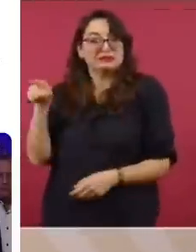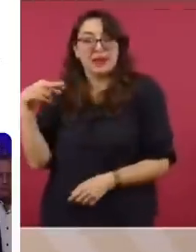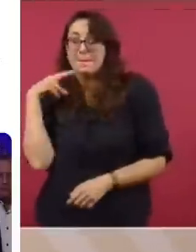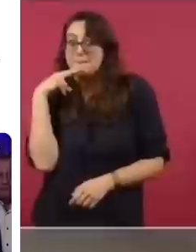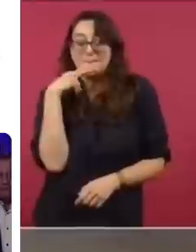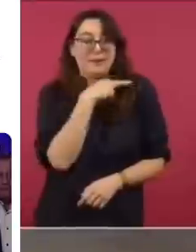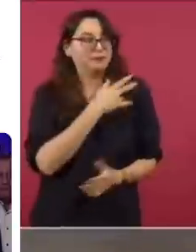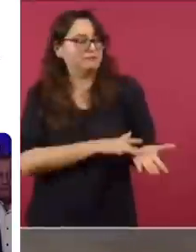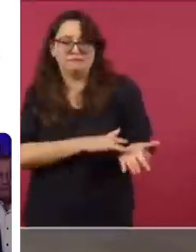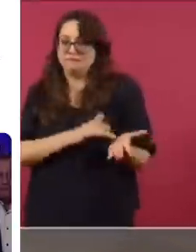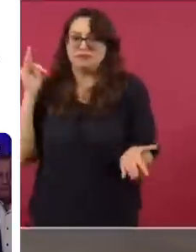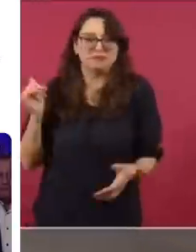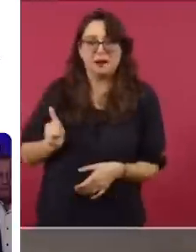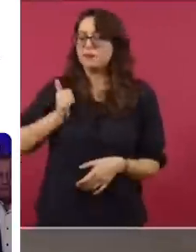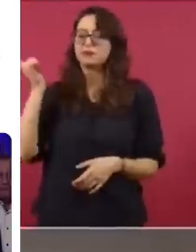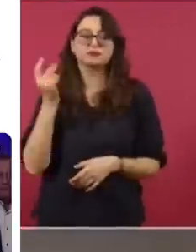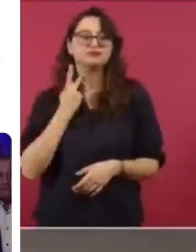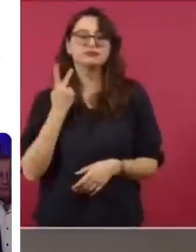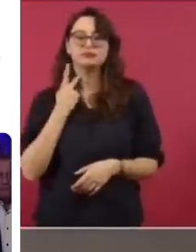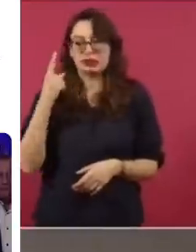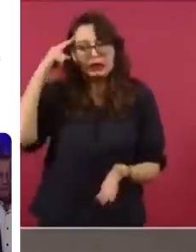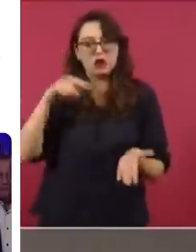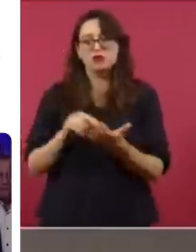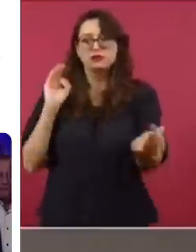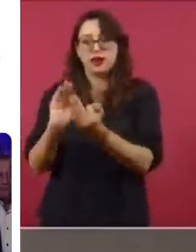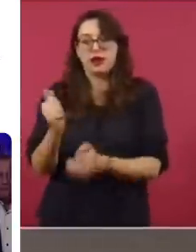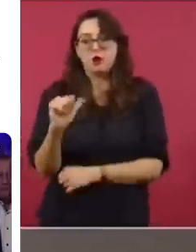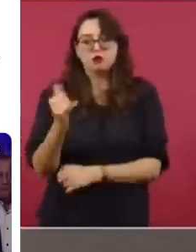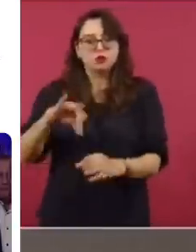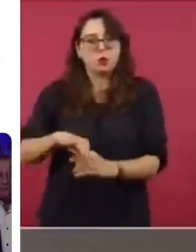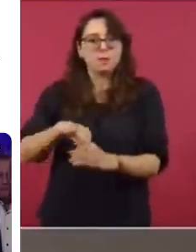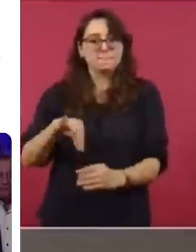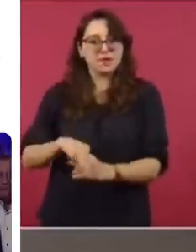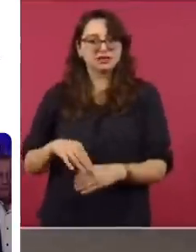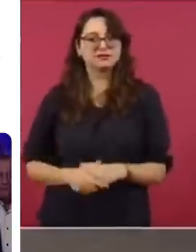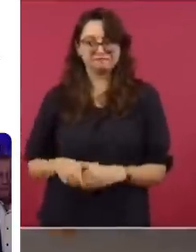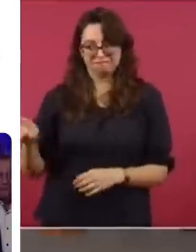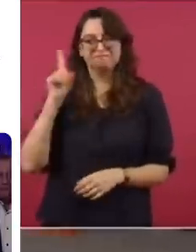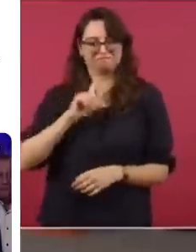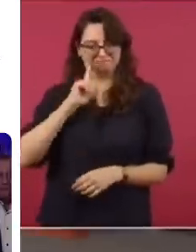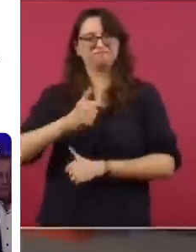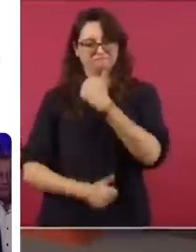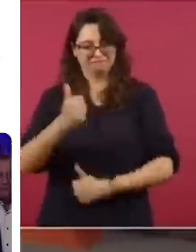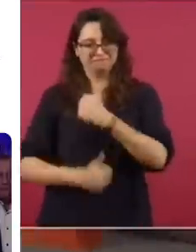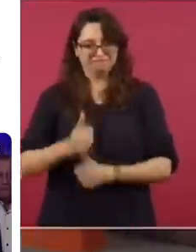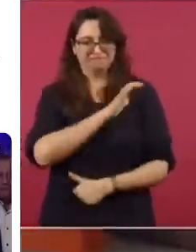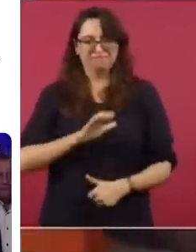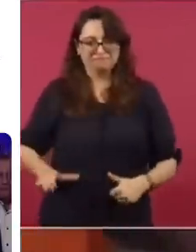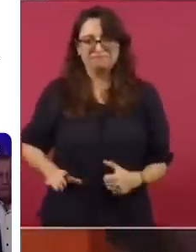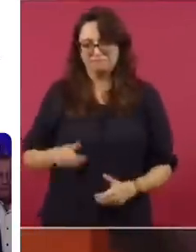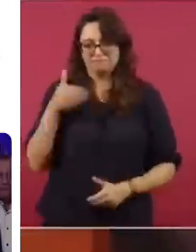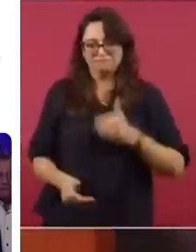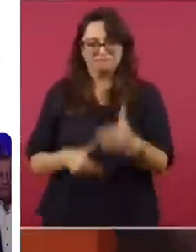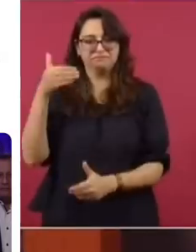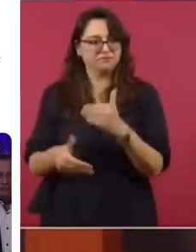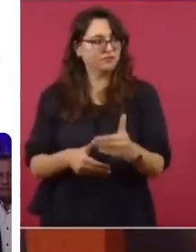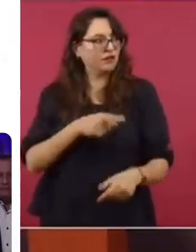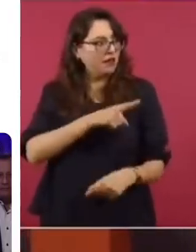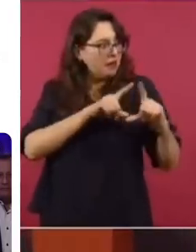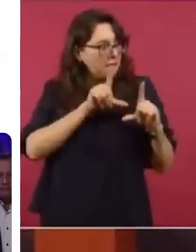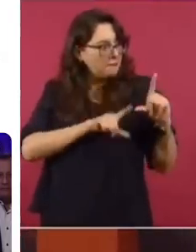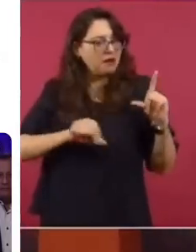campaña, creo que en agosto hay elecciones en Guatemala y ella es candidata y se está posicionando con